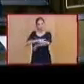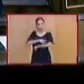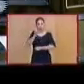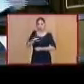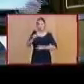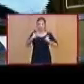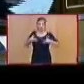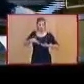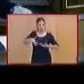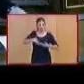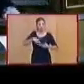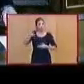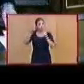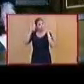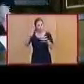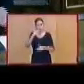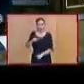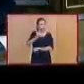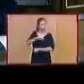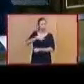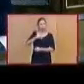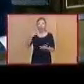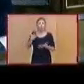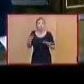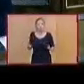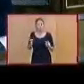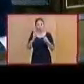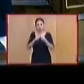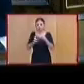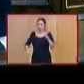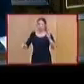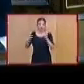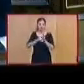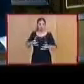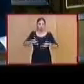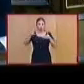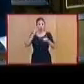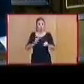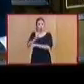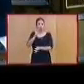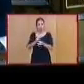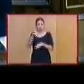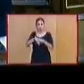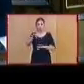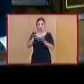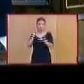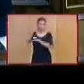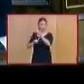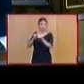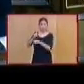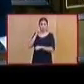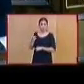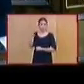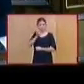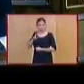asuntos que no pueden esperar son los siguientes. El decreto de prórroga de las bonificaciones de las tasas aéreas en Canarias que es vital